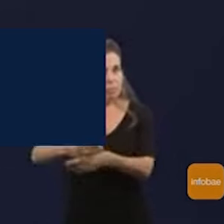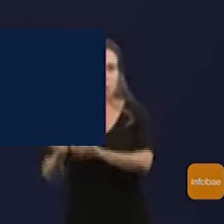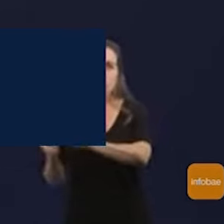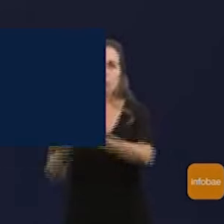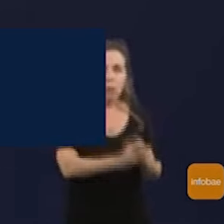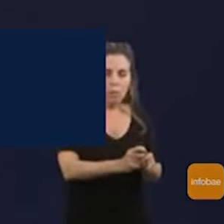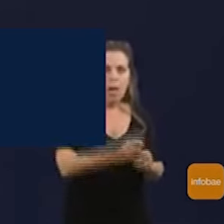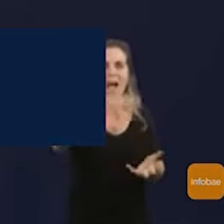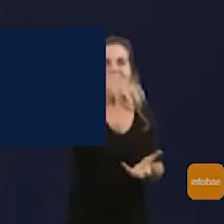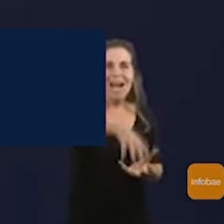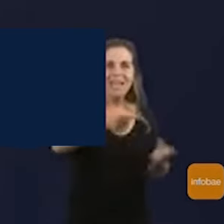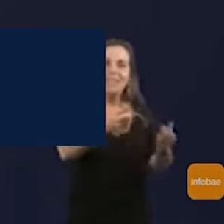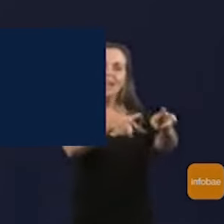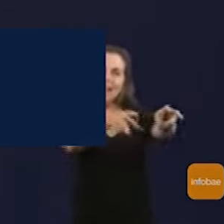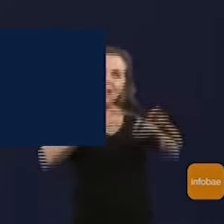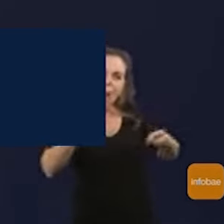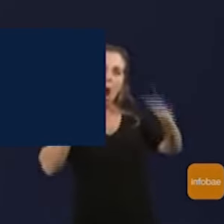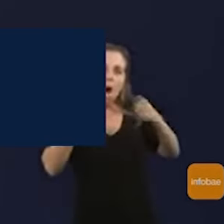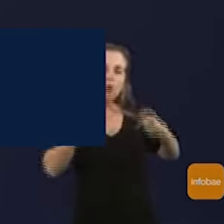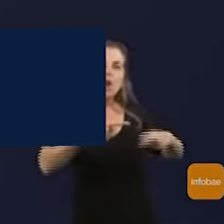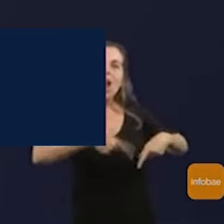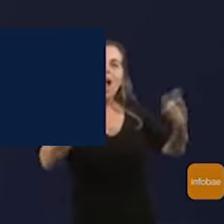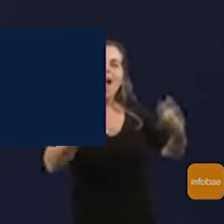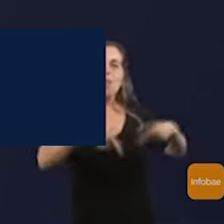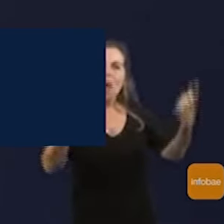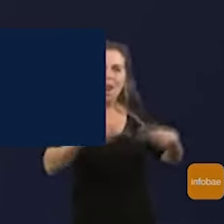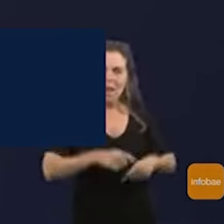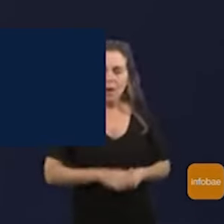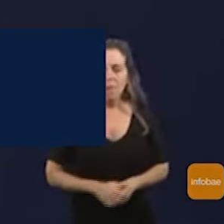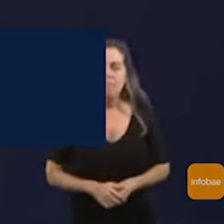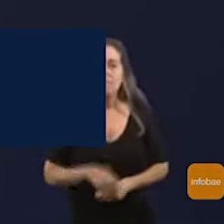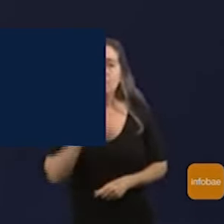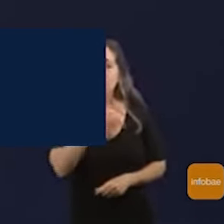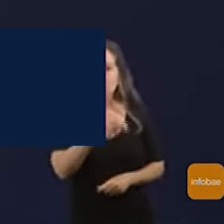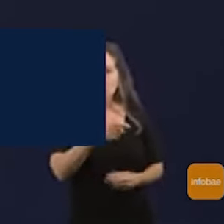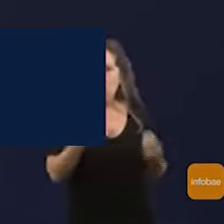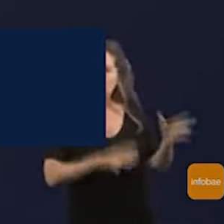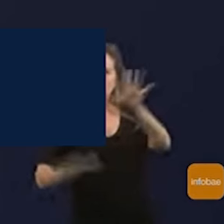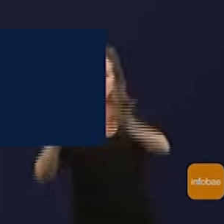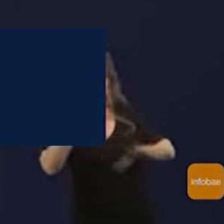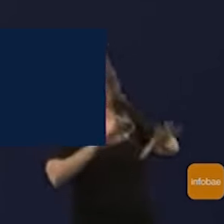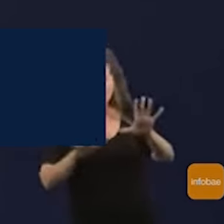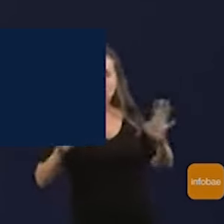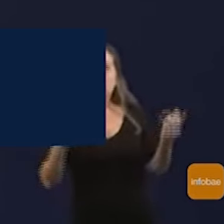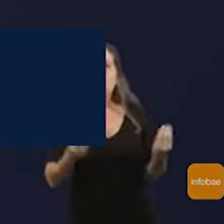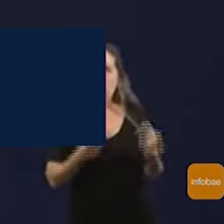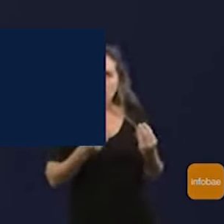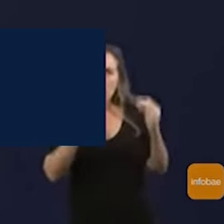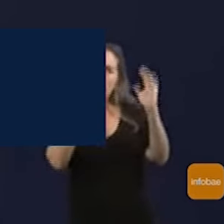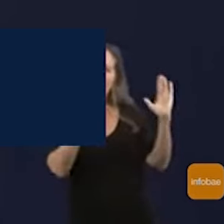recaudación y control aduanero con una estructura simplificada se van a